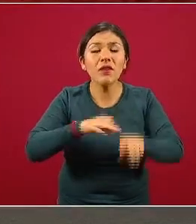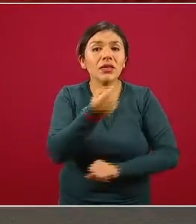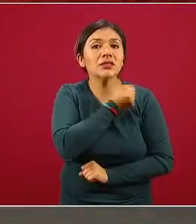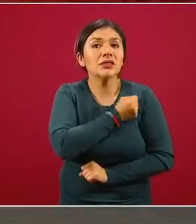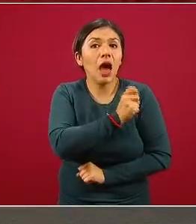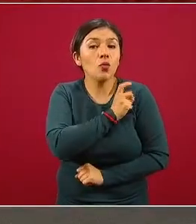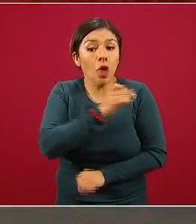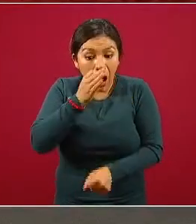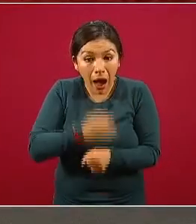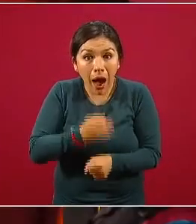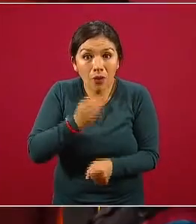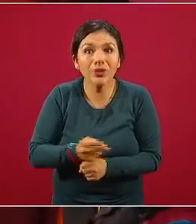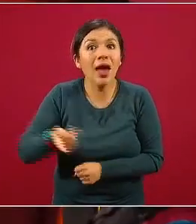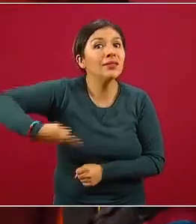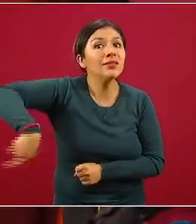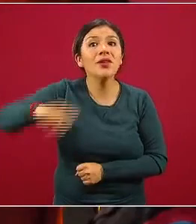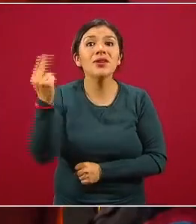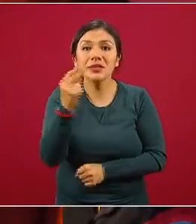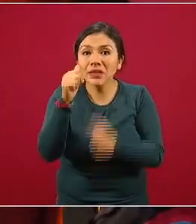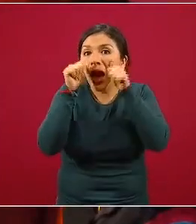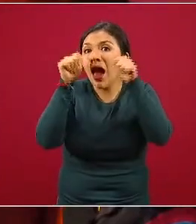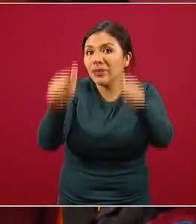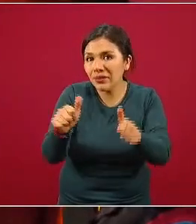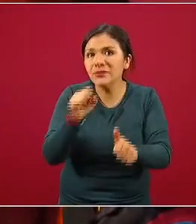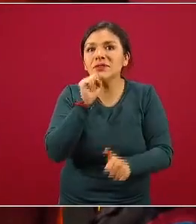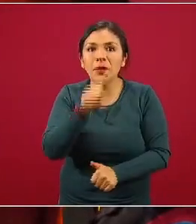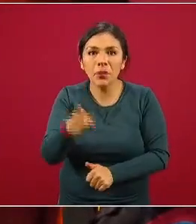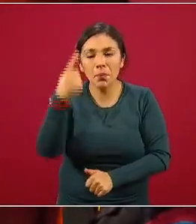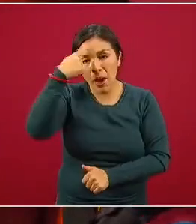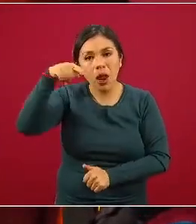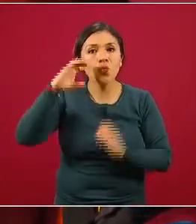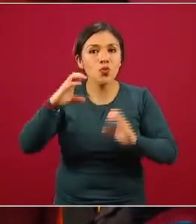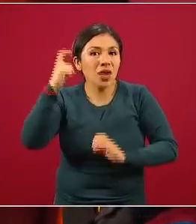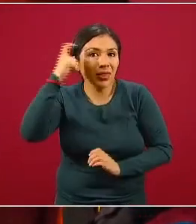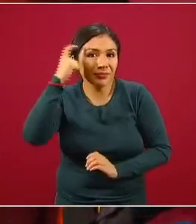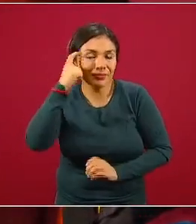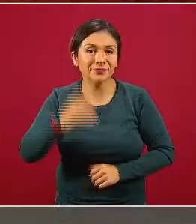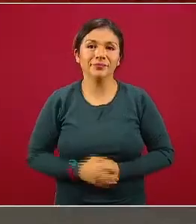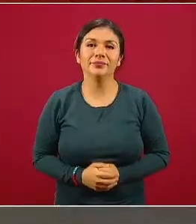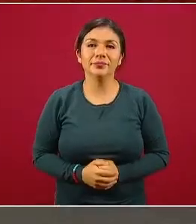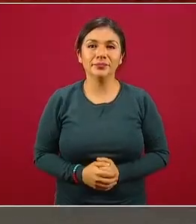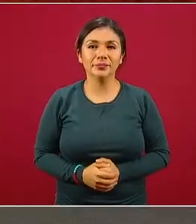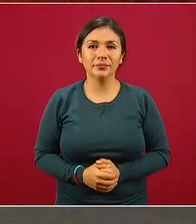estos momentos también requiere de una atención a su salud mental. La que sigue, por favor.